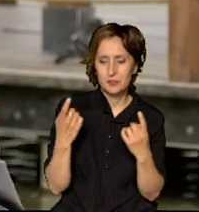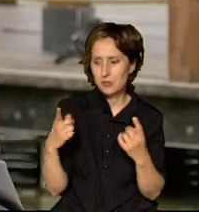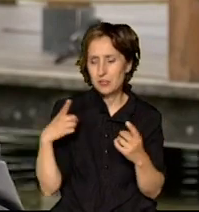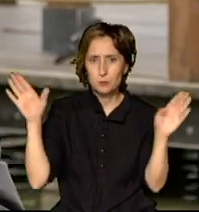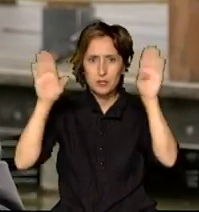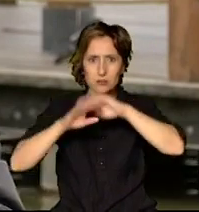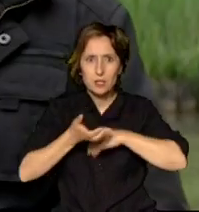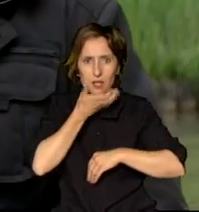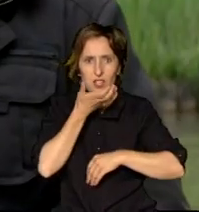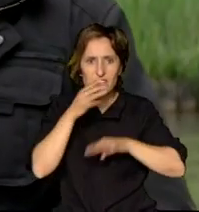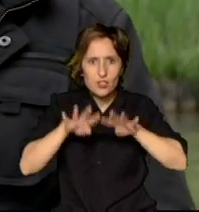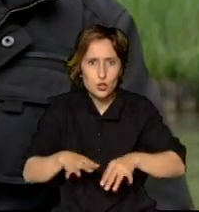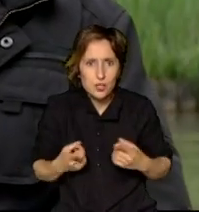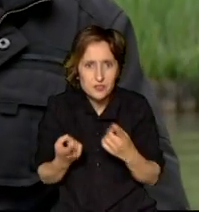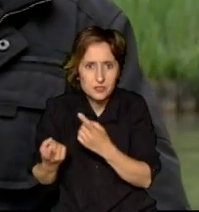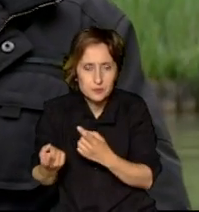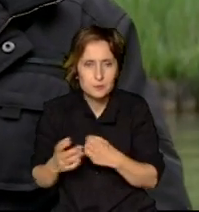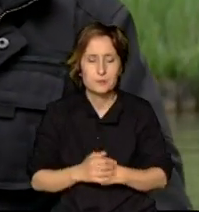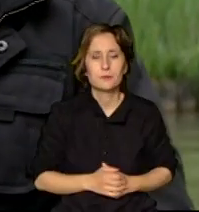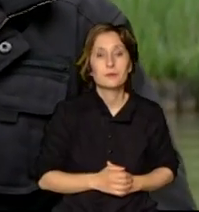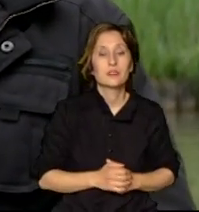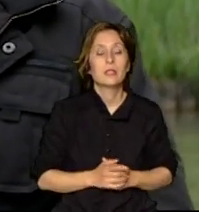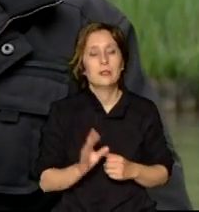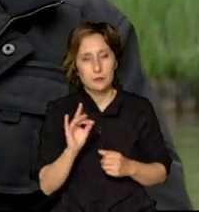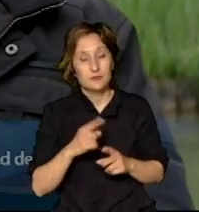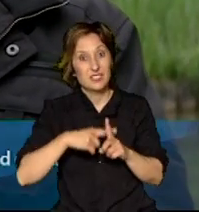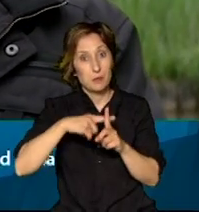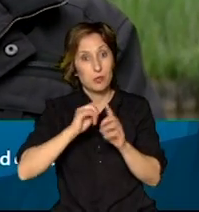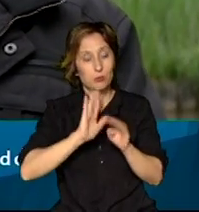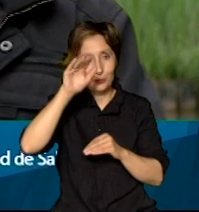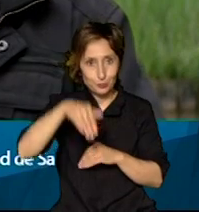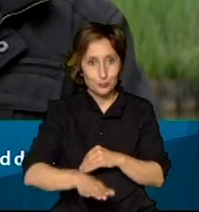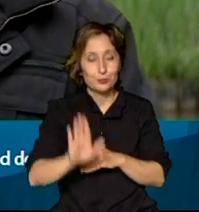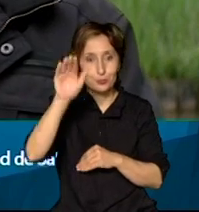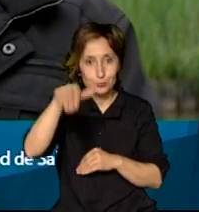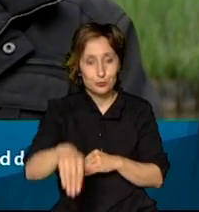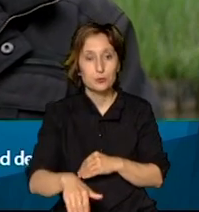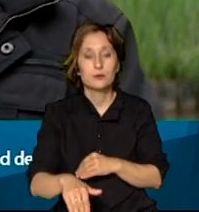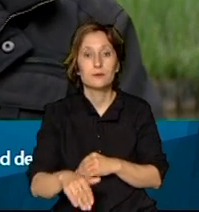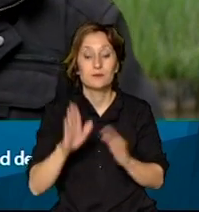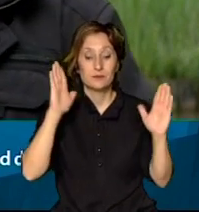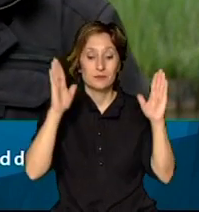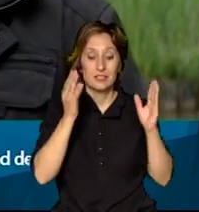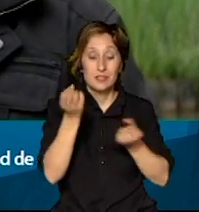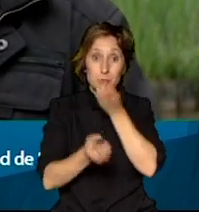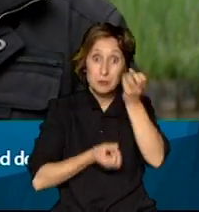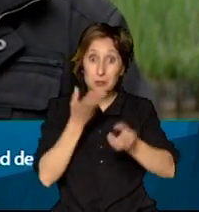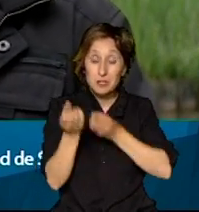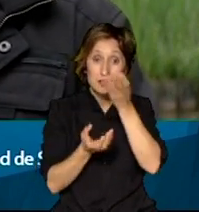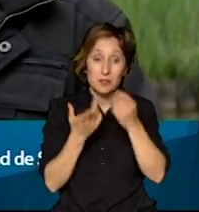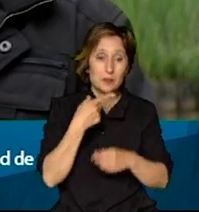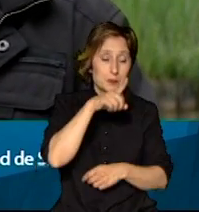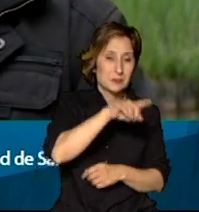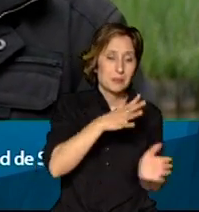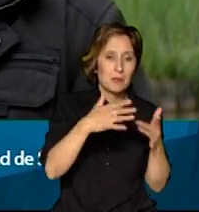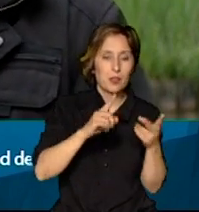la calefacción. Sí, bueno, este tipo de altibajos térmicos durante la primavera, ya sea el mes de